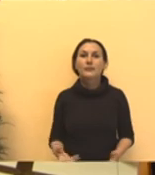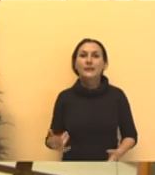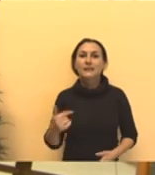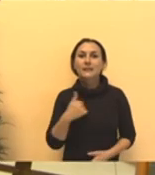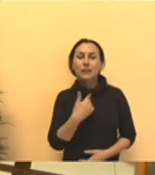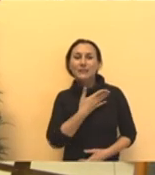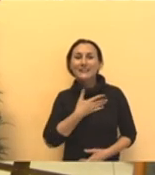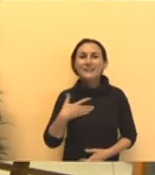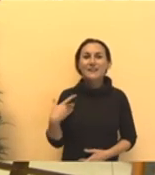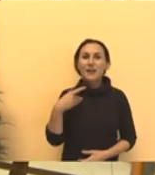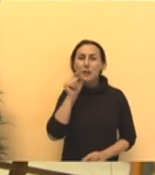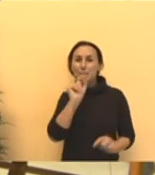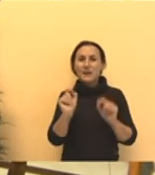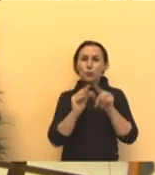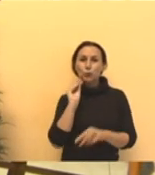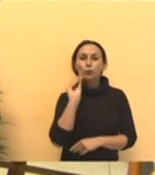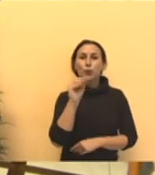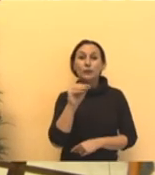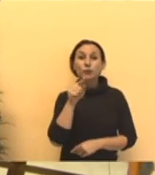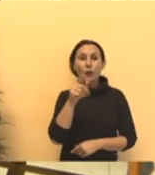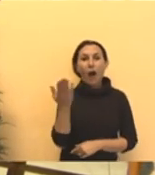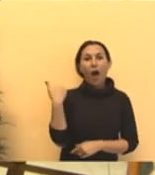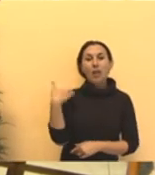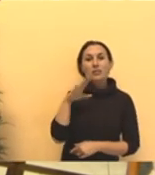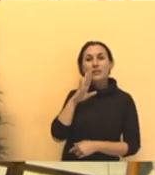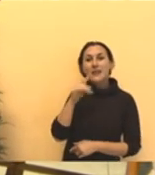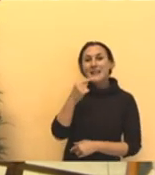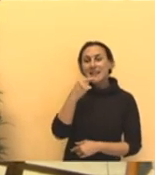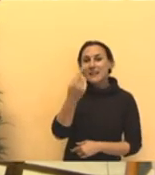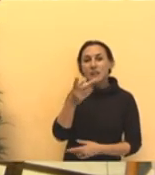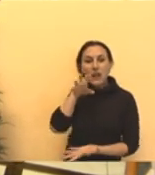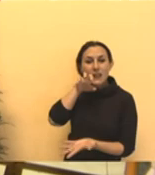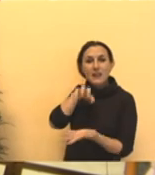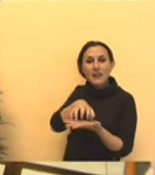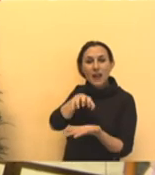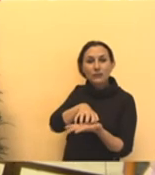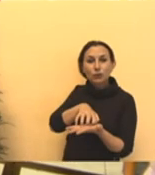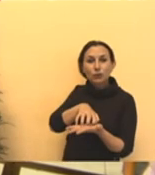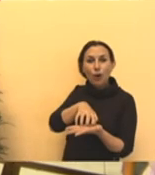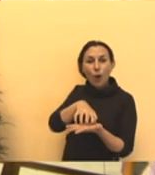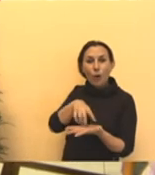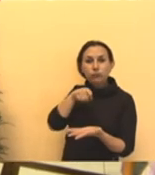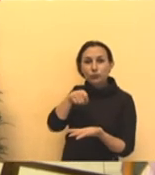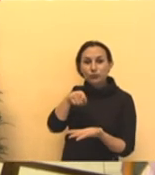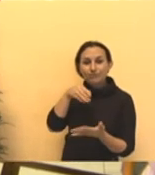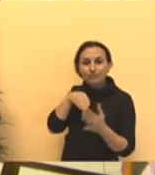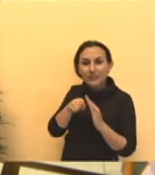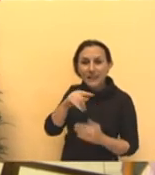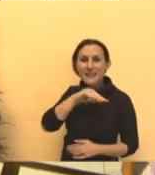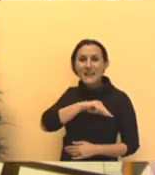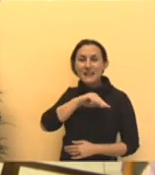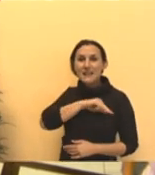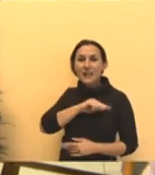Yo quería preguntar, tú dijiste que en el centro aquel que fuiste, que te sentías incluida